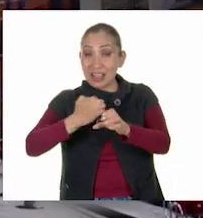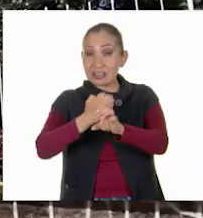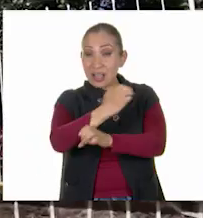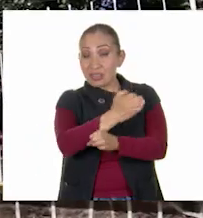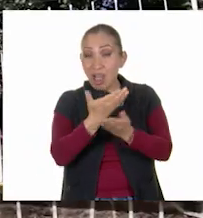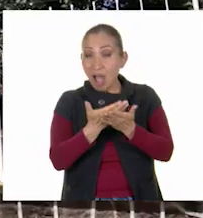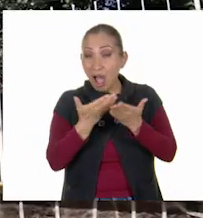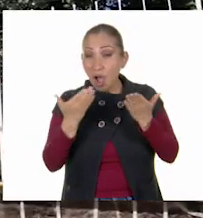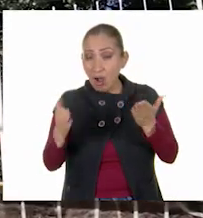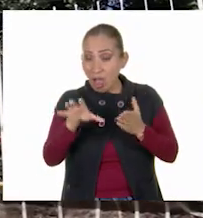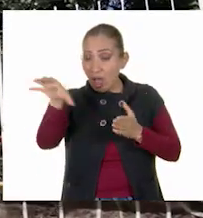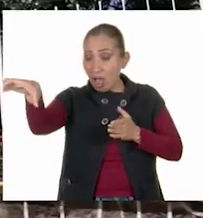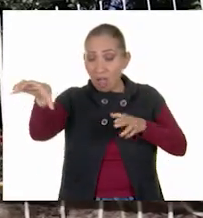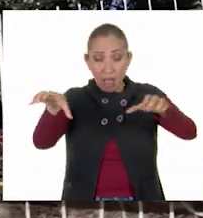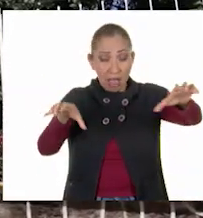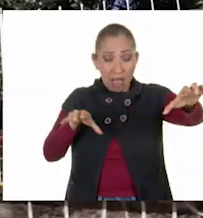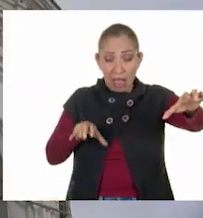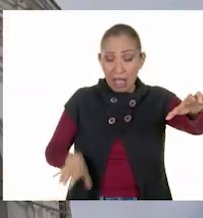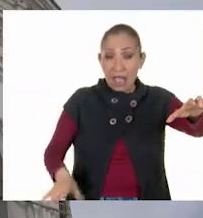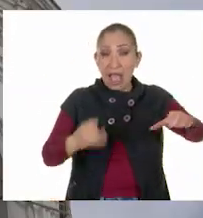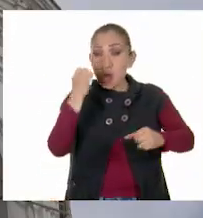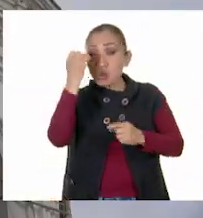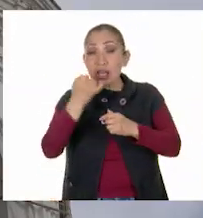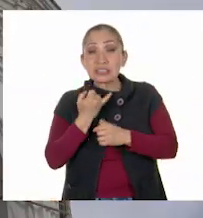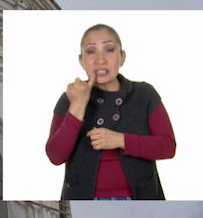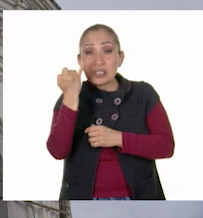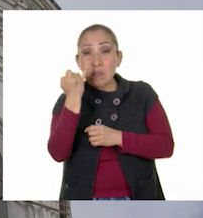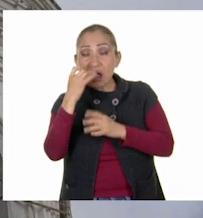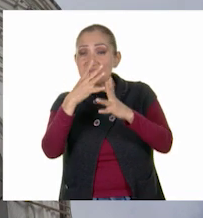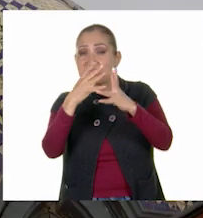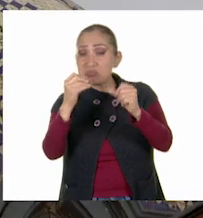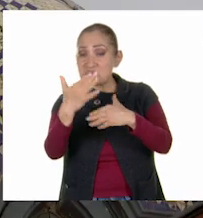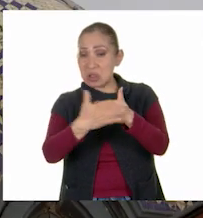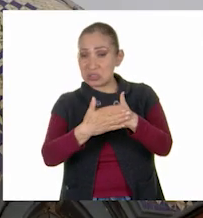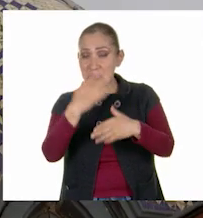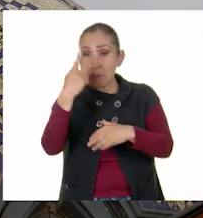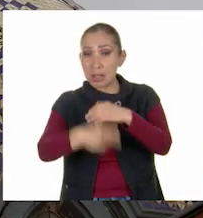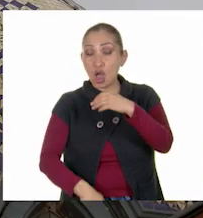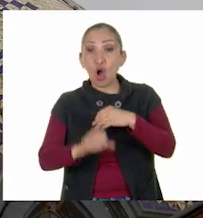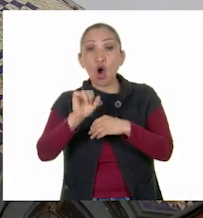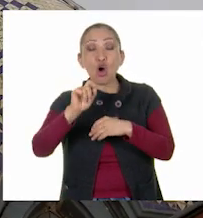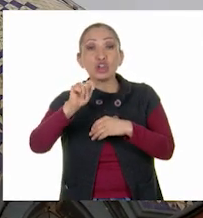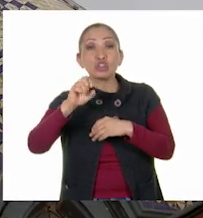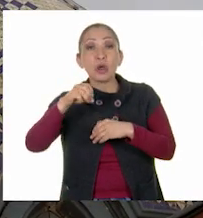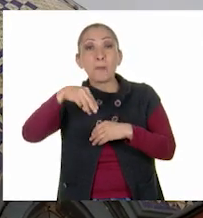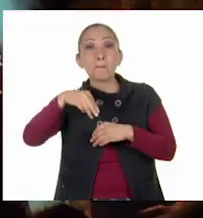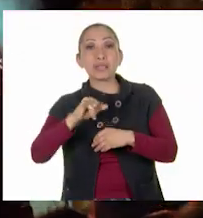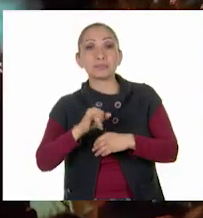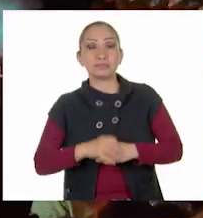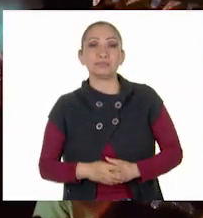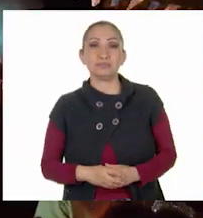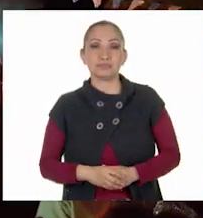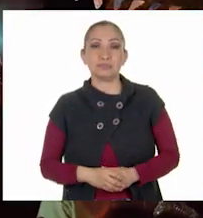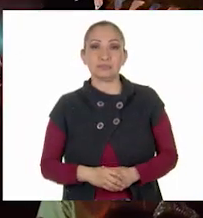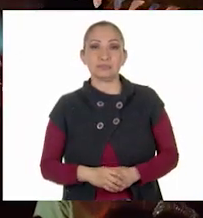se encuentran tan dispersas que hay lenguas en riesgo de desaparecer, como el otomí.